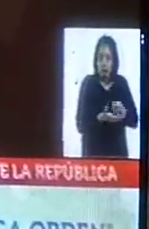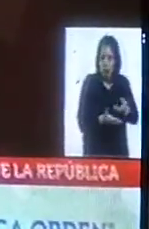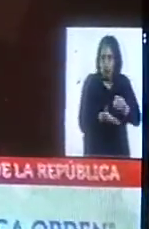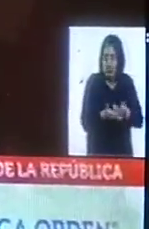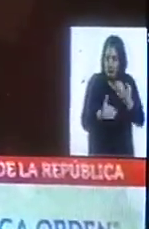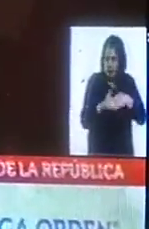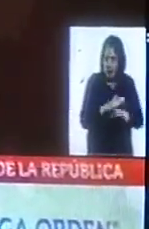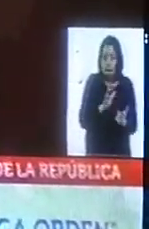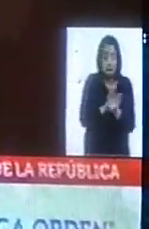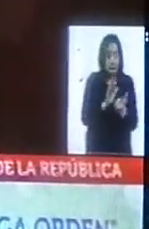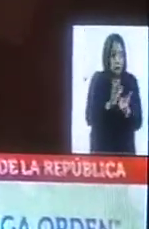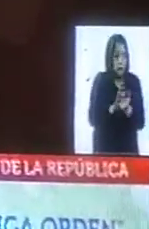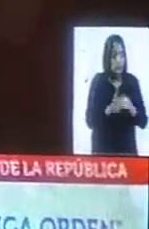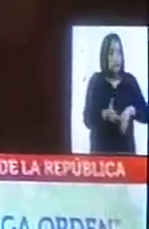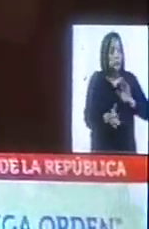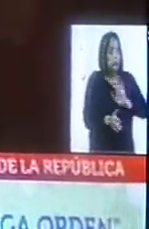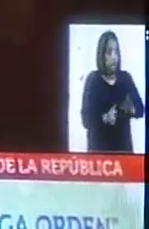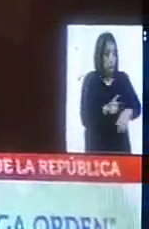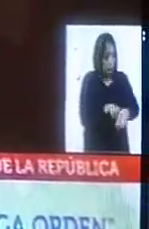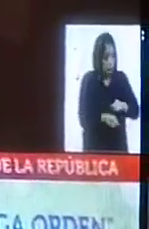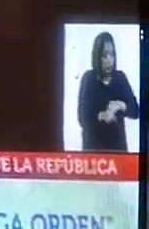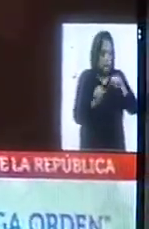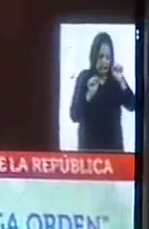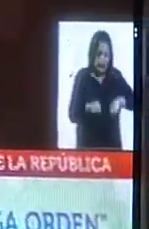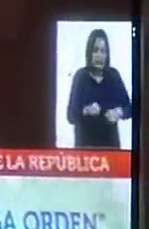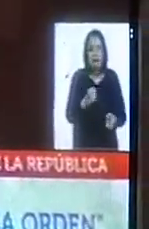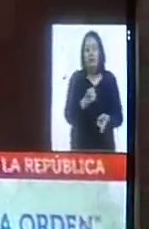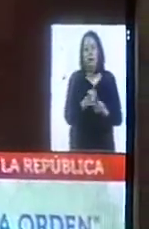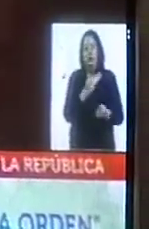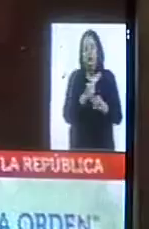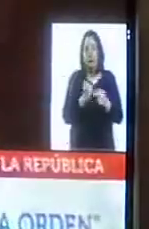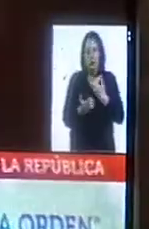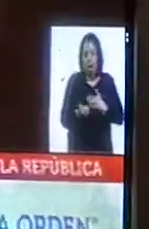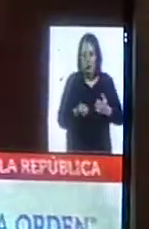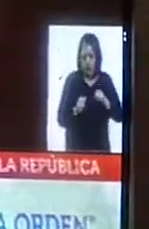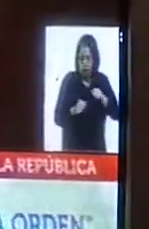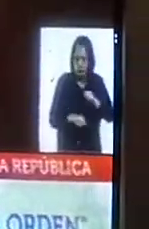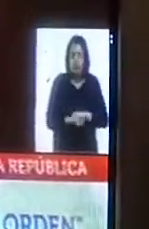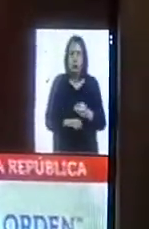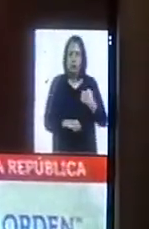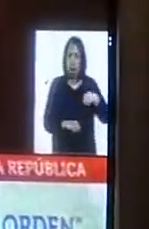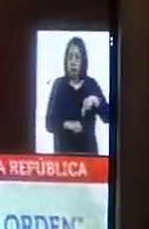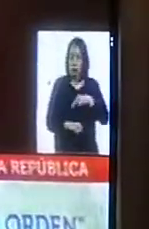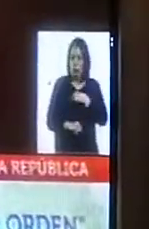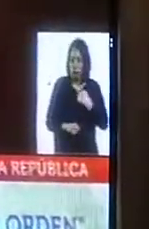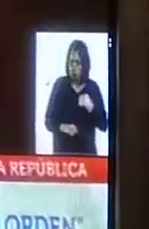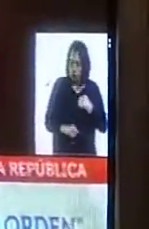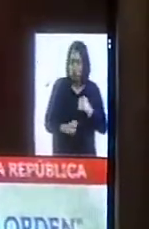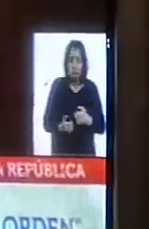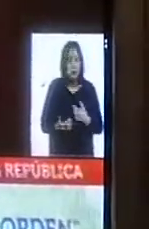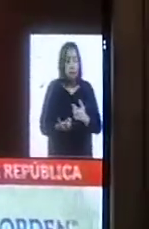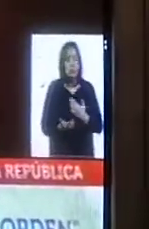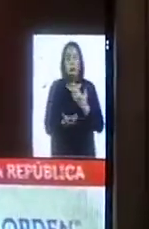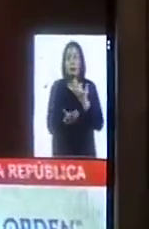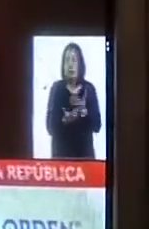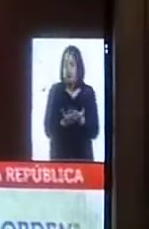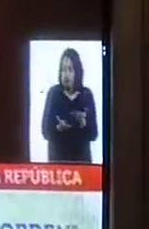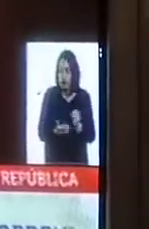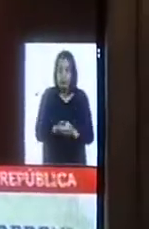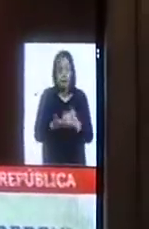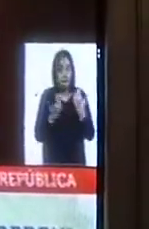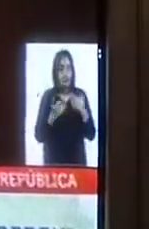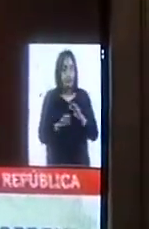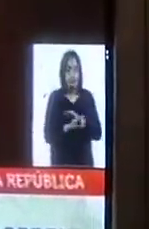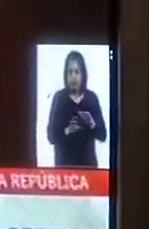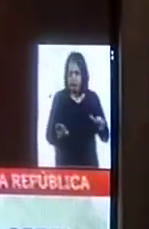legalidad está garantizada por el estado lo que nosotros propongamos es que se